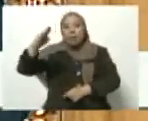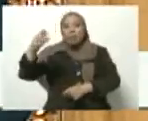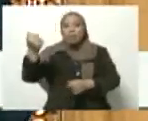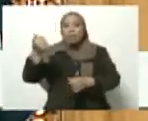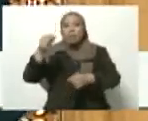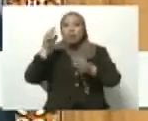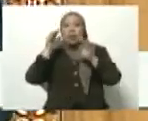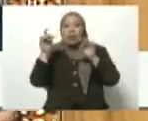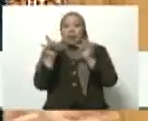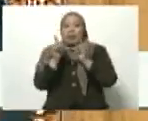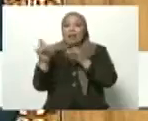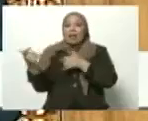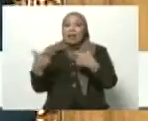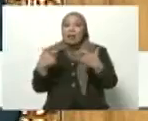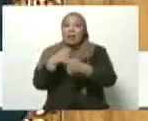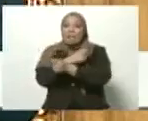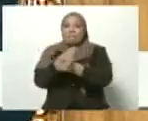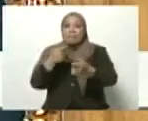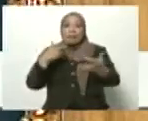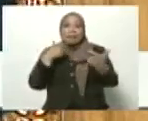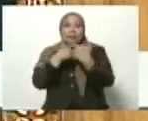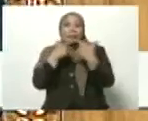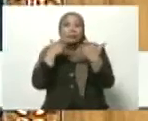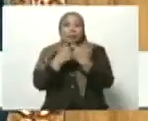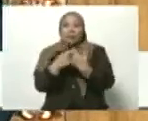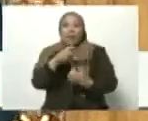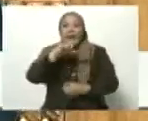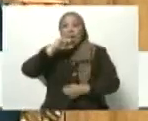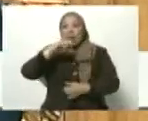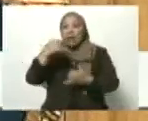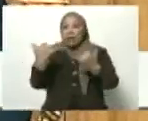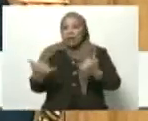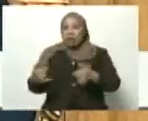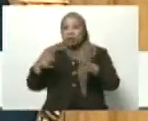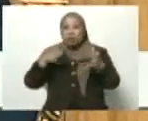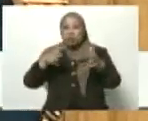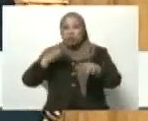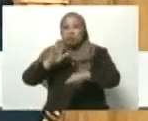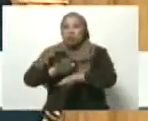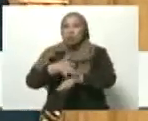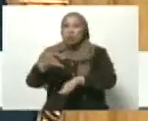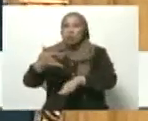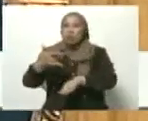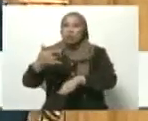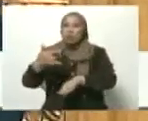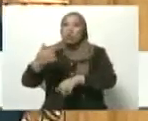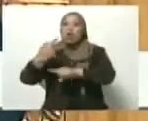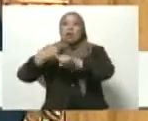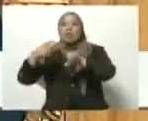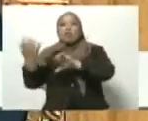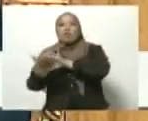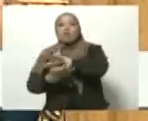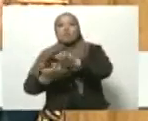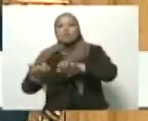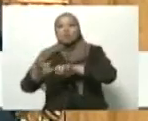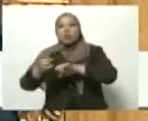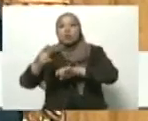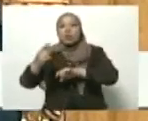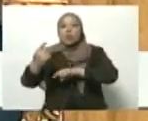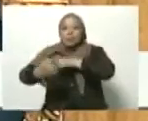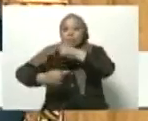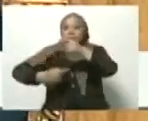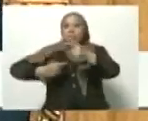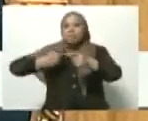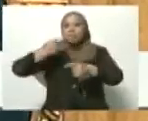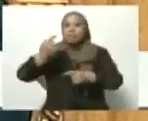las tensiones, todo lo que yo dije no va a parar, así se frenará esta misma noche. Porque se han desencadenado una fuerza y una alianza y se